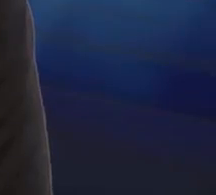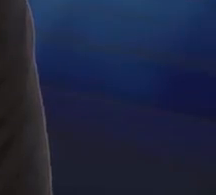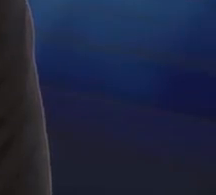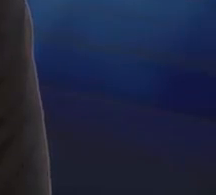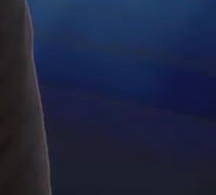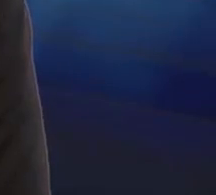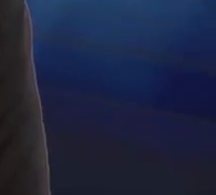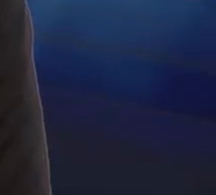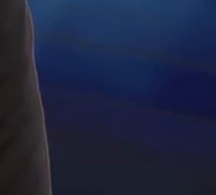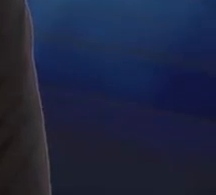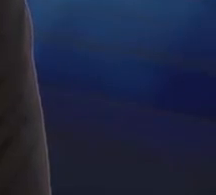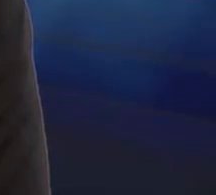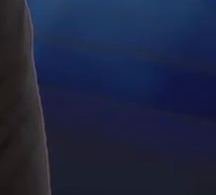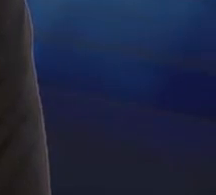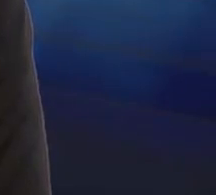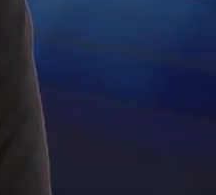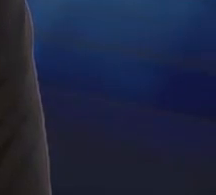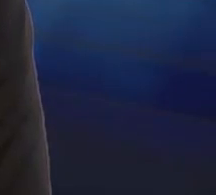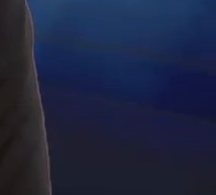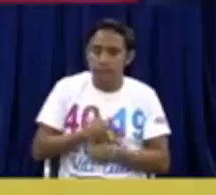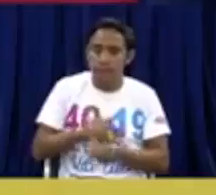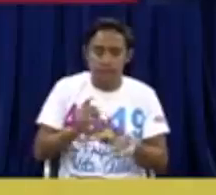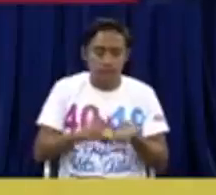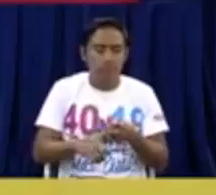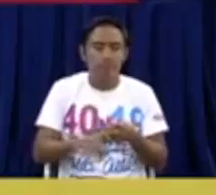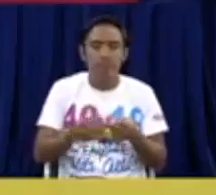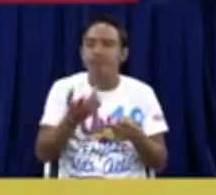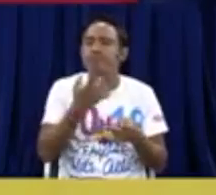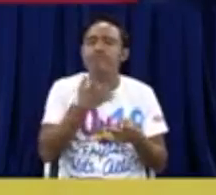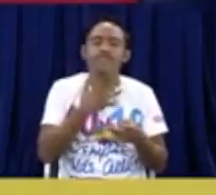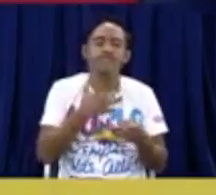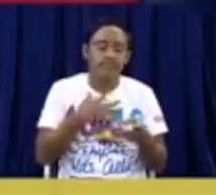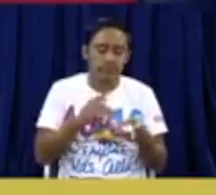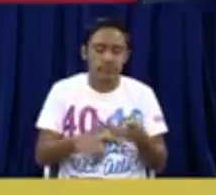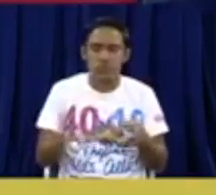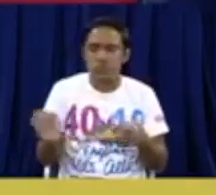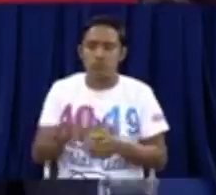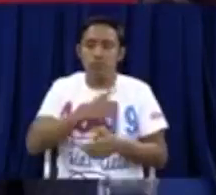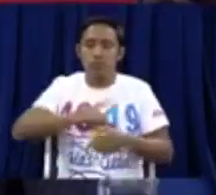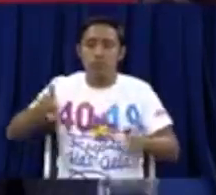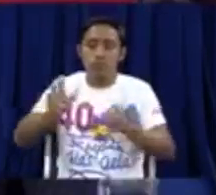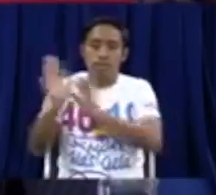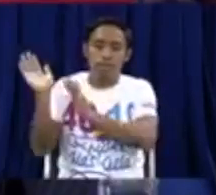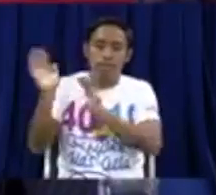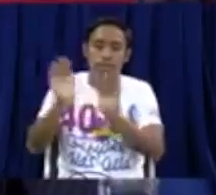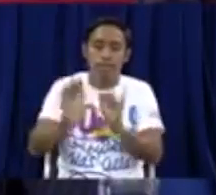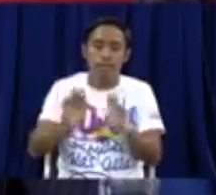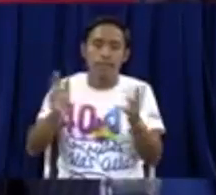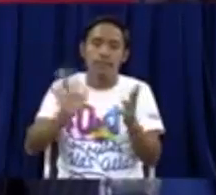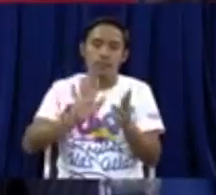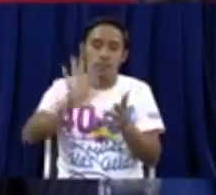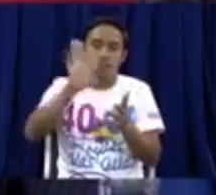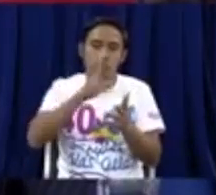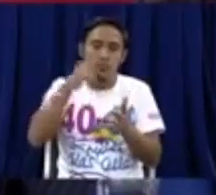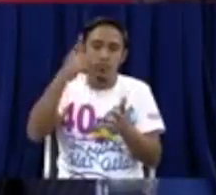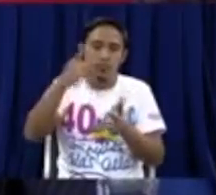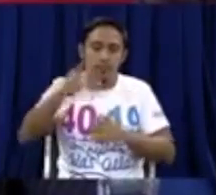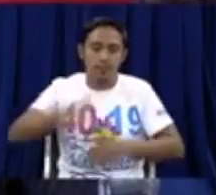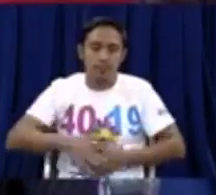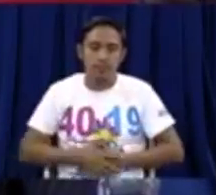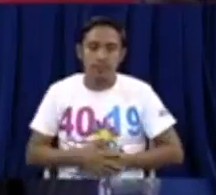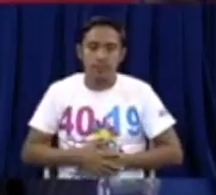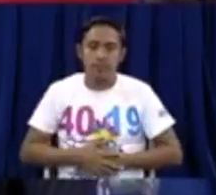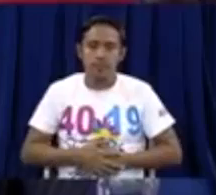las raíces marxistas-leninistas del Frente Sandinista. En el acto, un sacerdote católico y dos predicadores evangélicos tomaron la